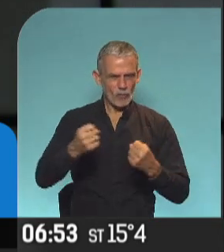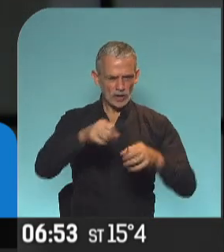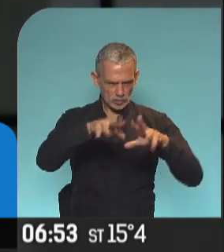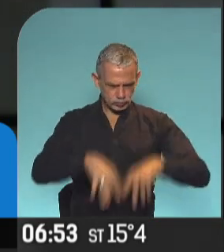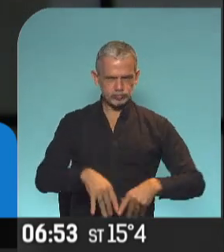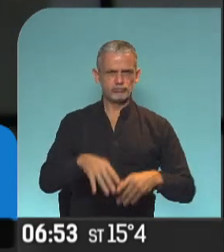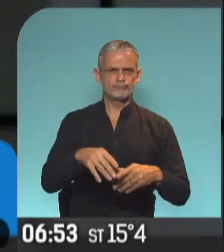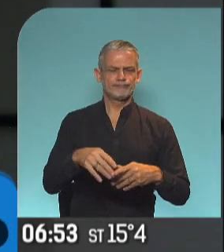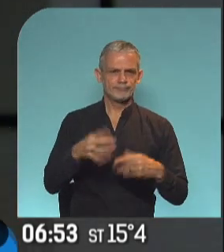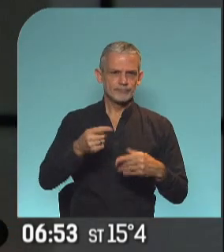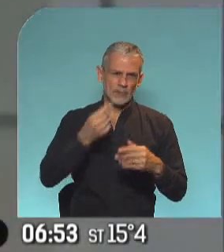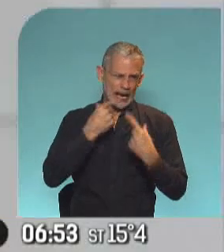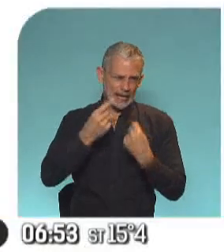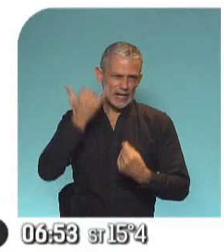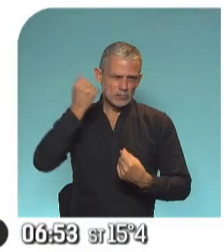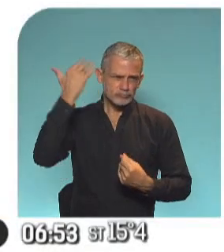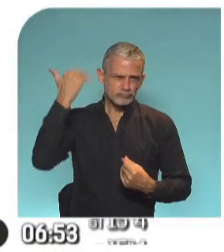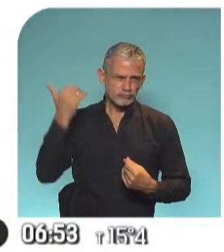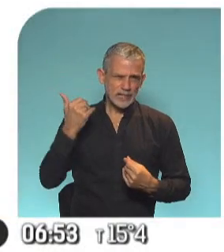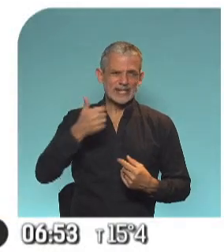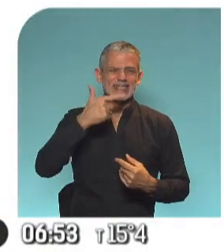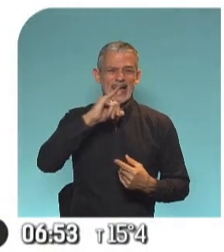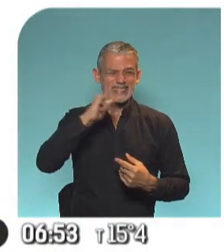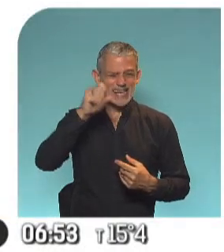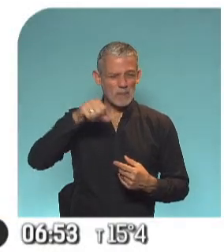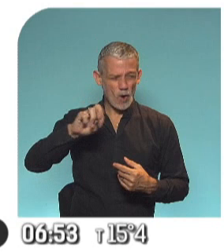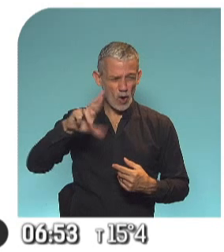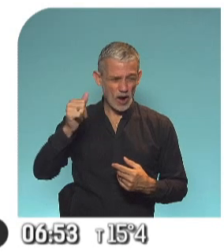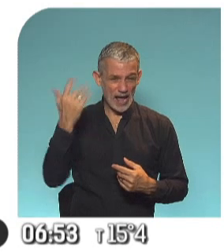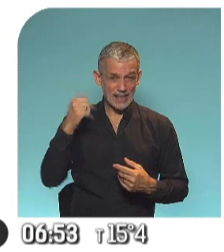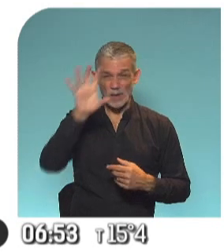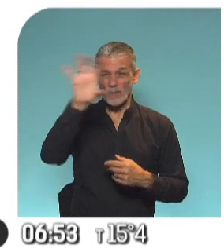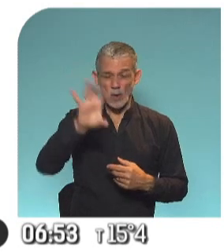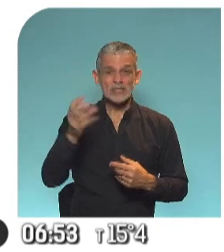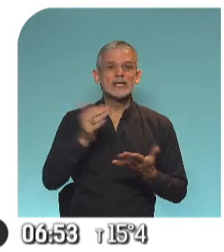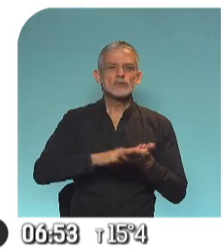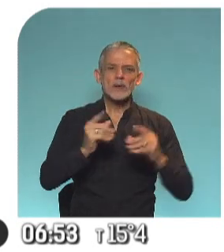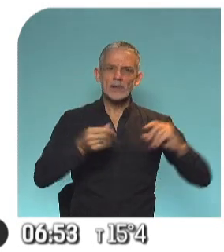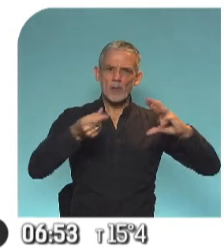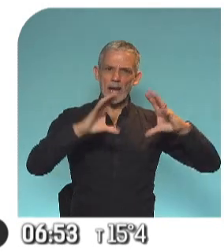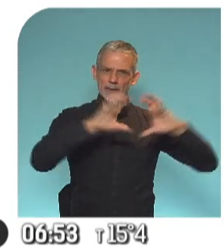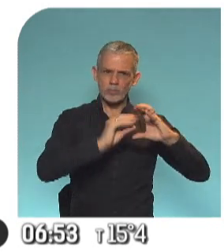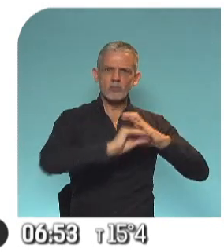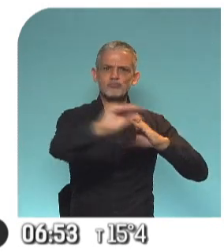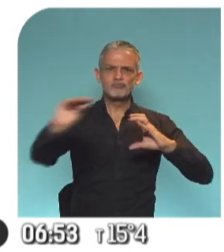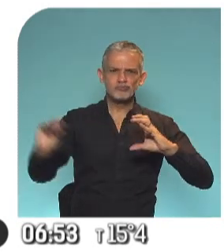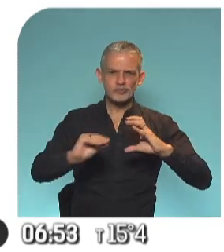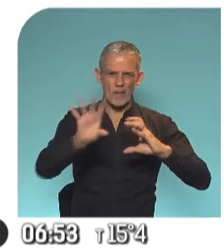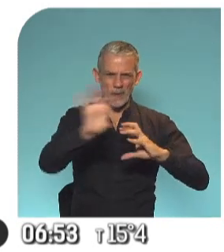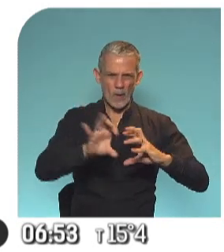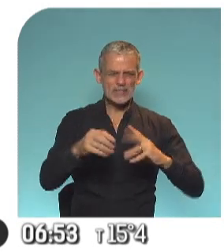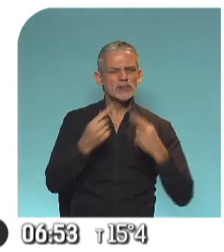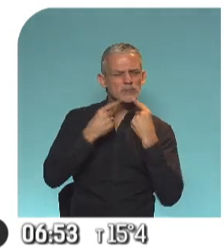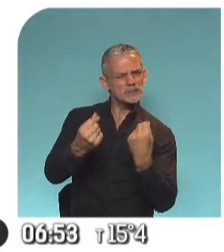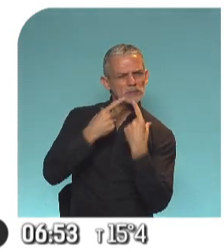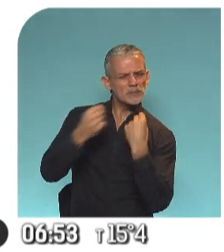propósito de un reclamo que ya se venía haciendo desde el interior a propósito de la distribución de los fondos coparticipables. Reclamamos muchas